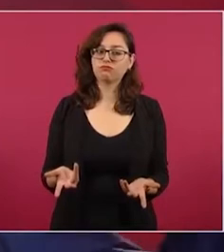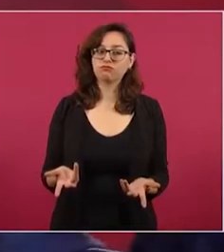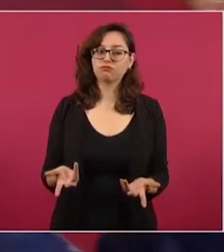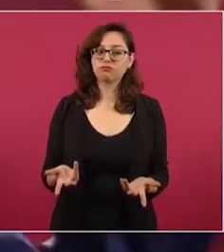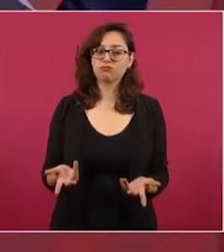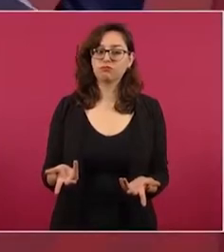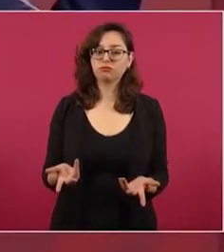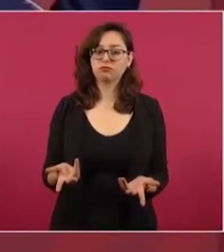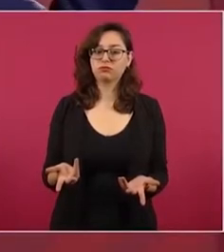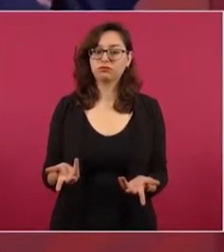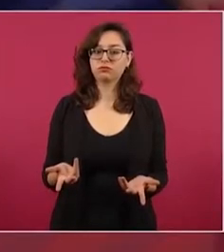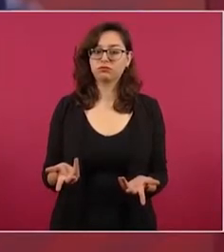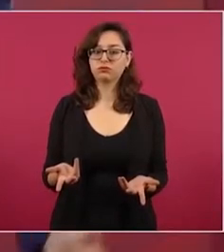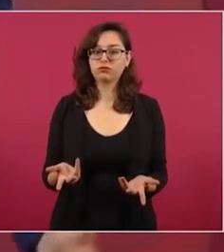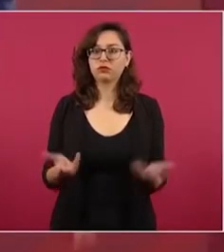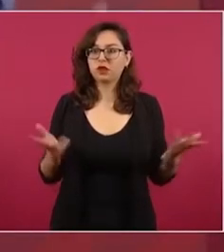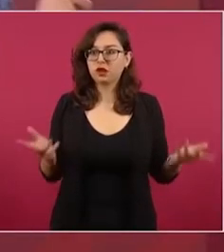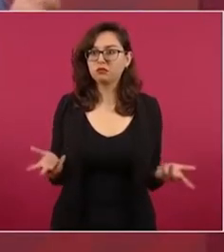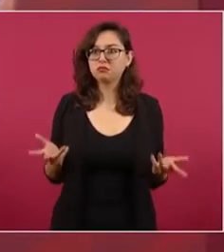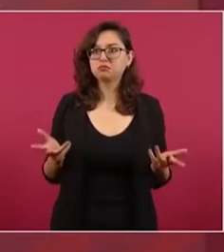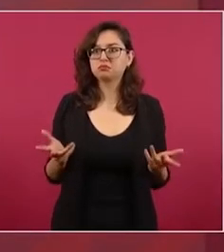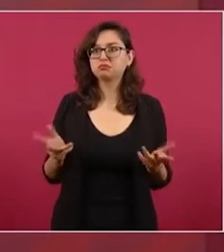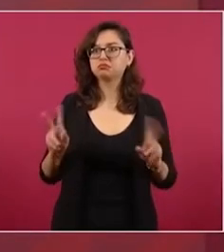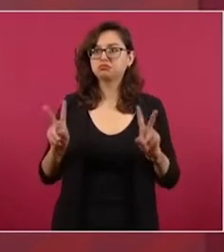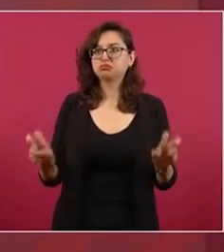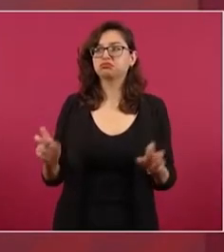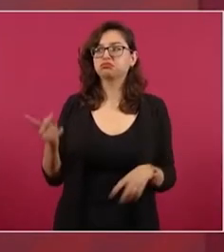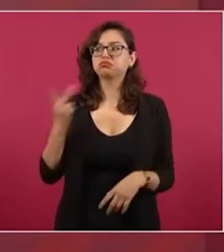el que por cuestiones